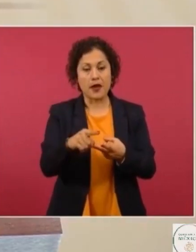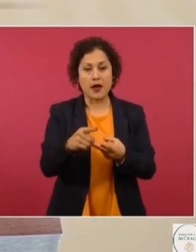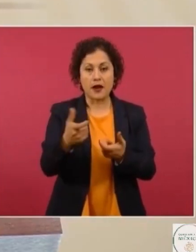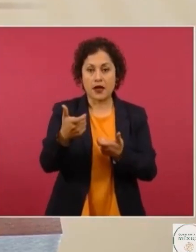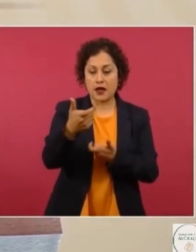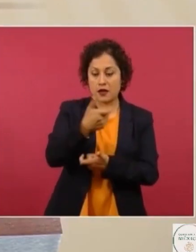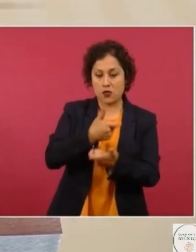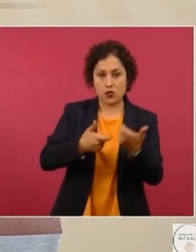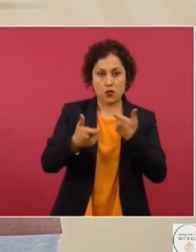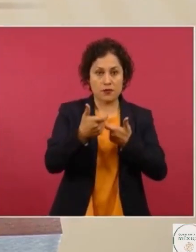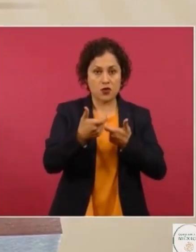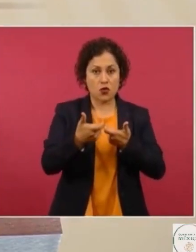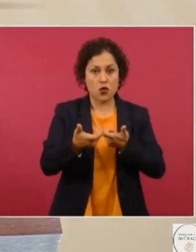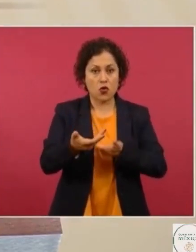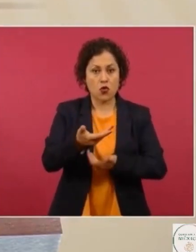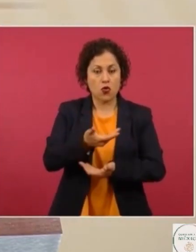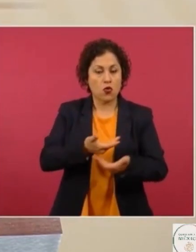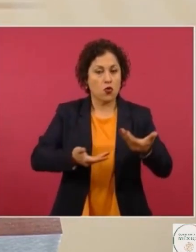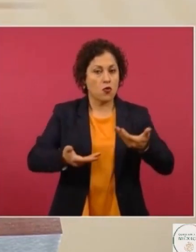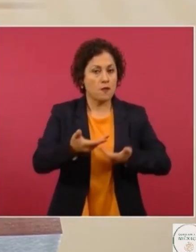económico comercial